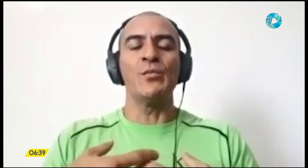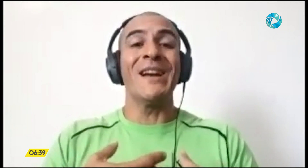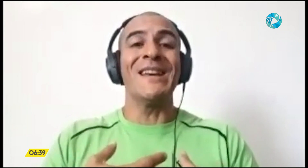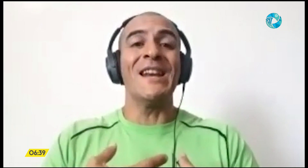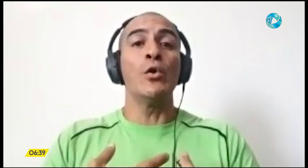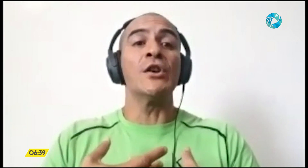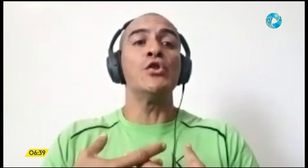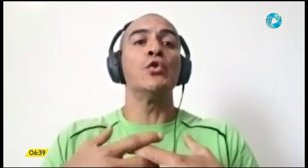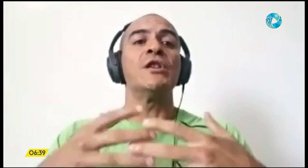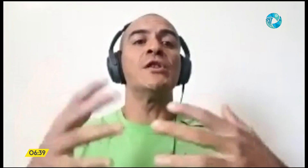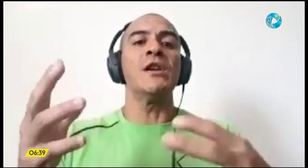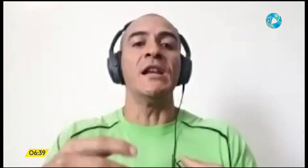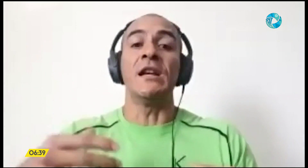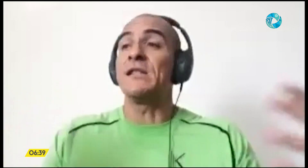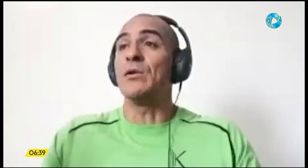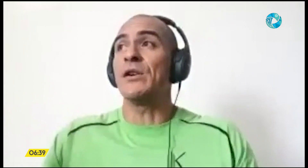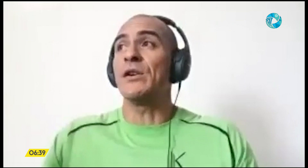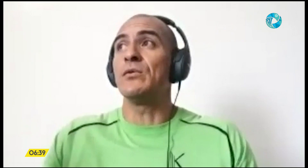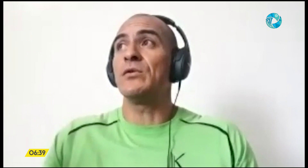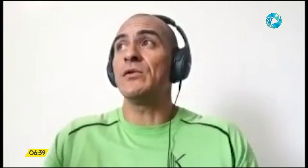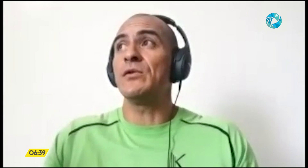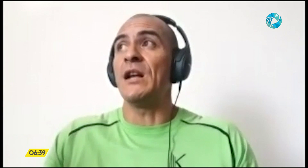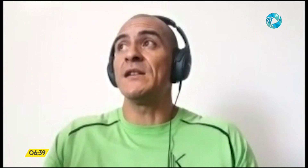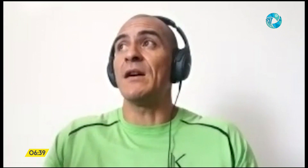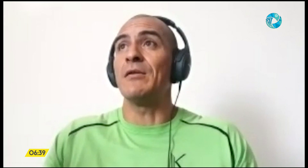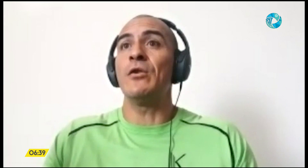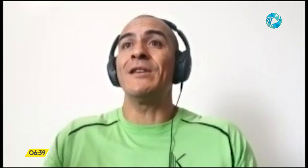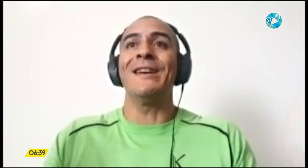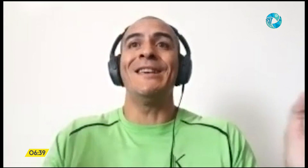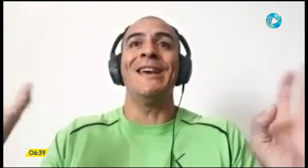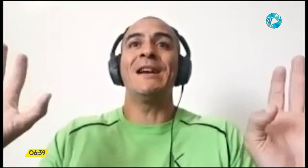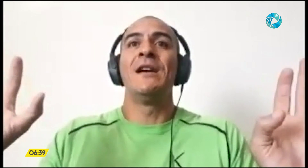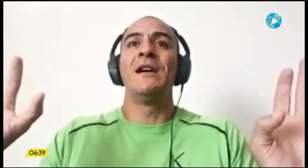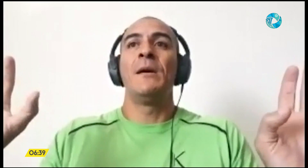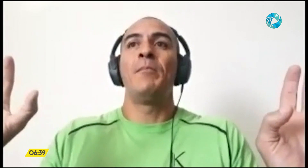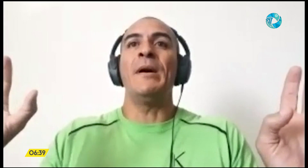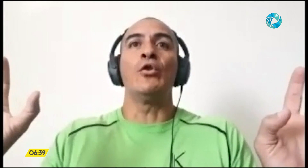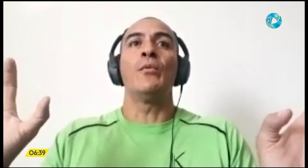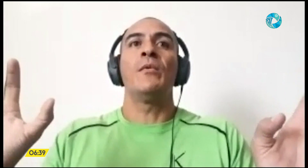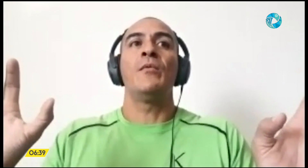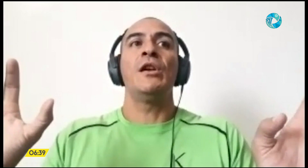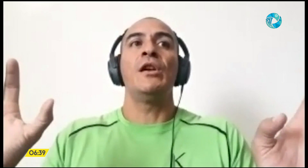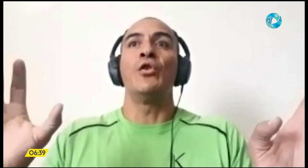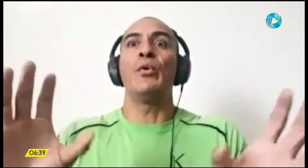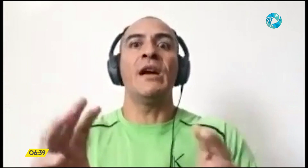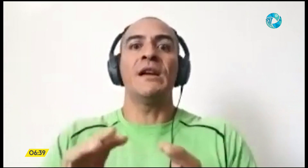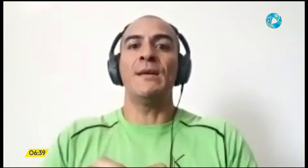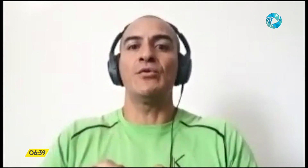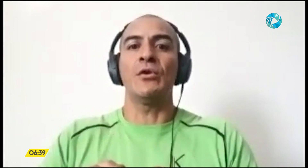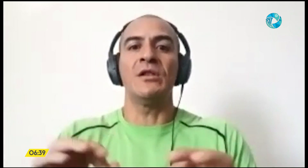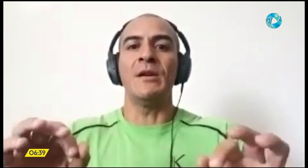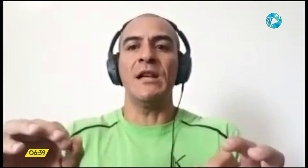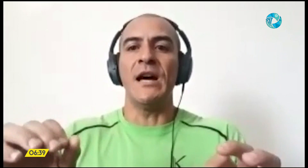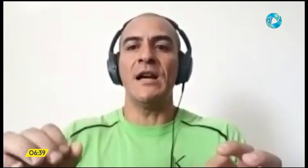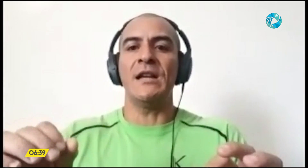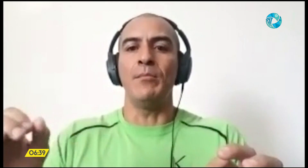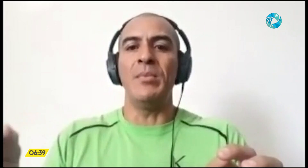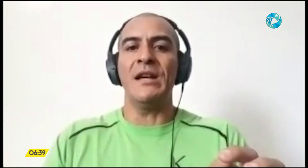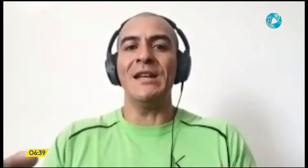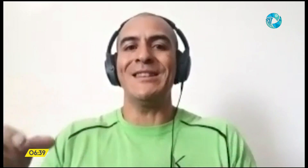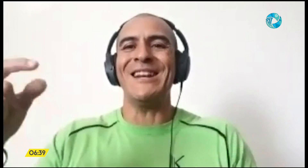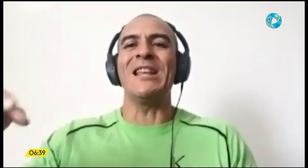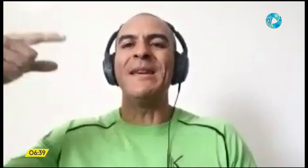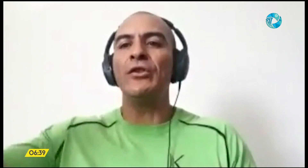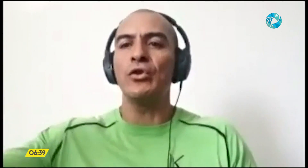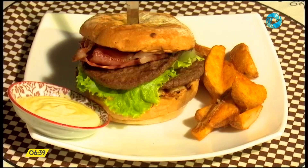ustedes pueden hacer educación nutricional. ¿Y qué es educación nutricional? Es hablar lo que quieran, pero no pueden hacer absolutamente nada que